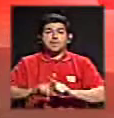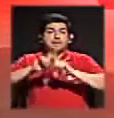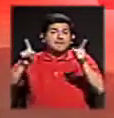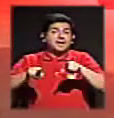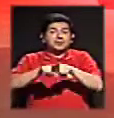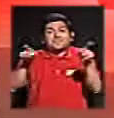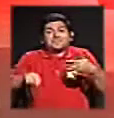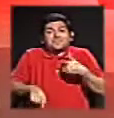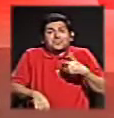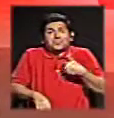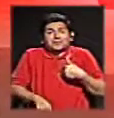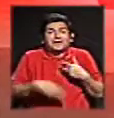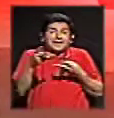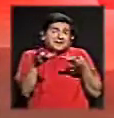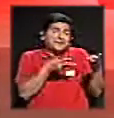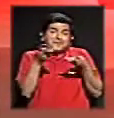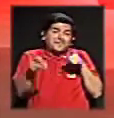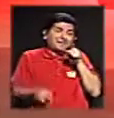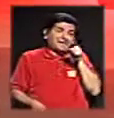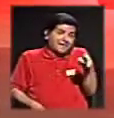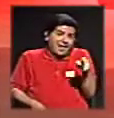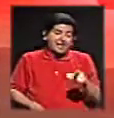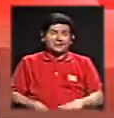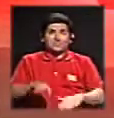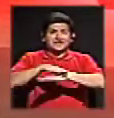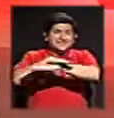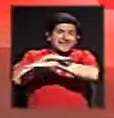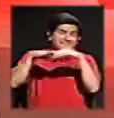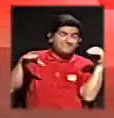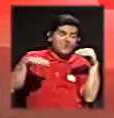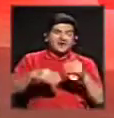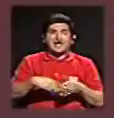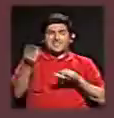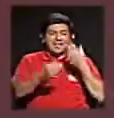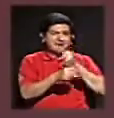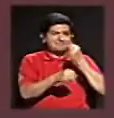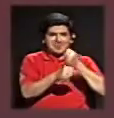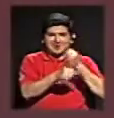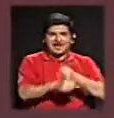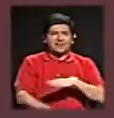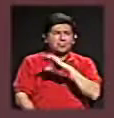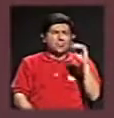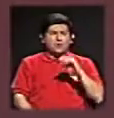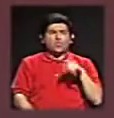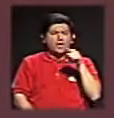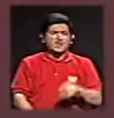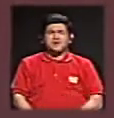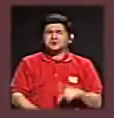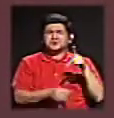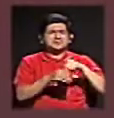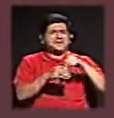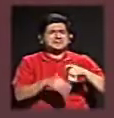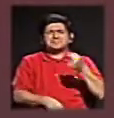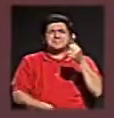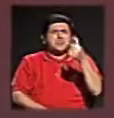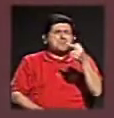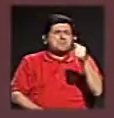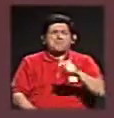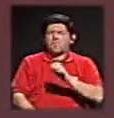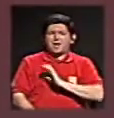les llegan el mercado, o sea, están excluidos del mercado laboral o tienen una inserción precaria y de muy baja